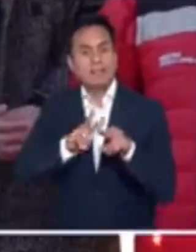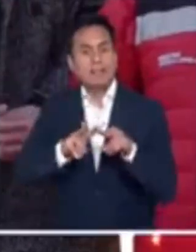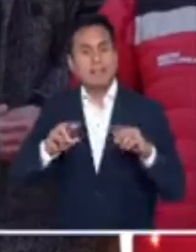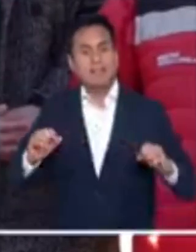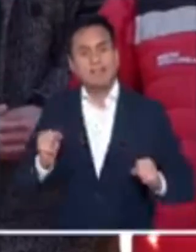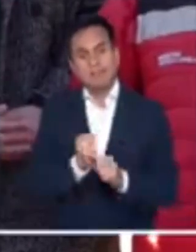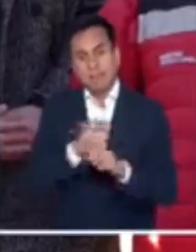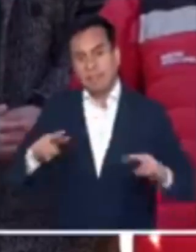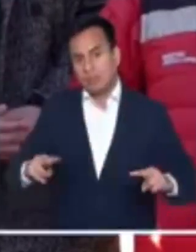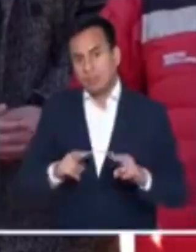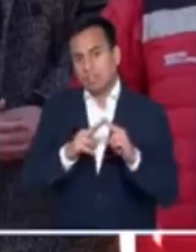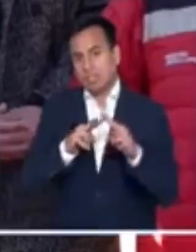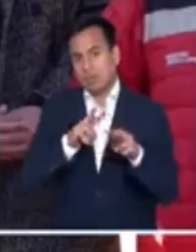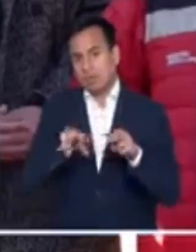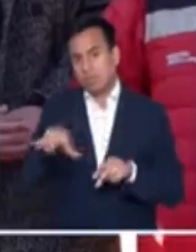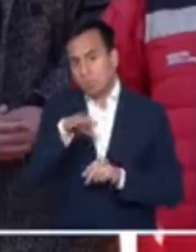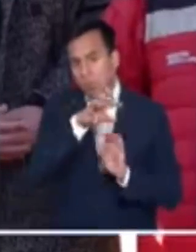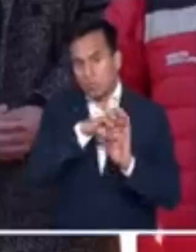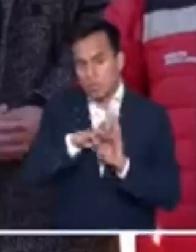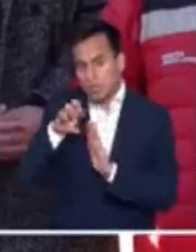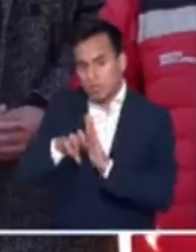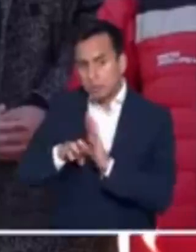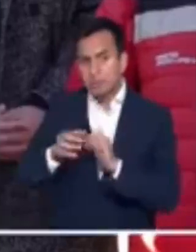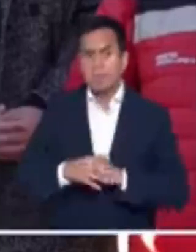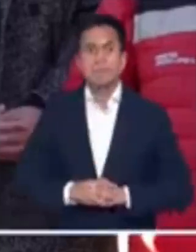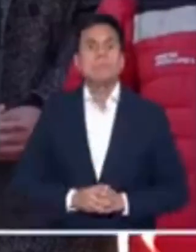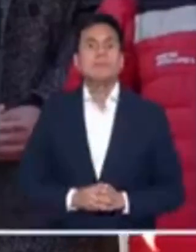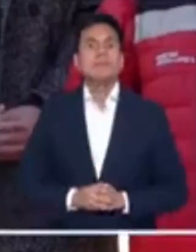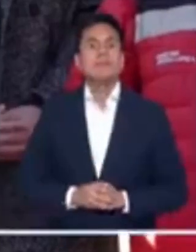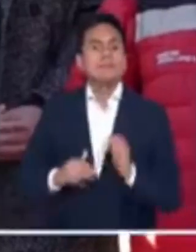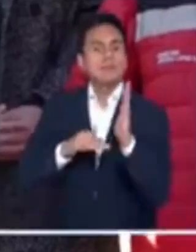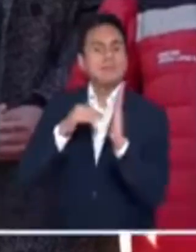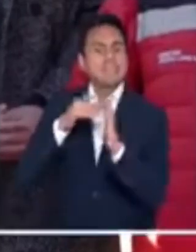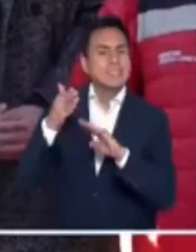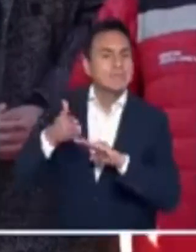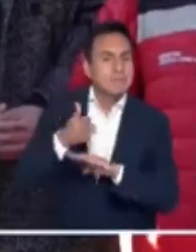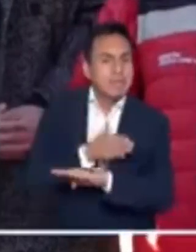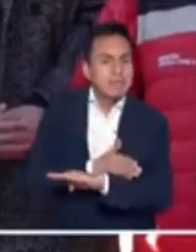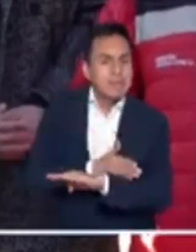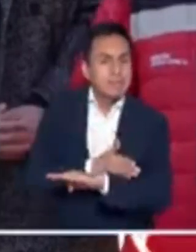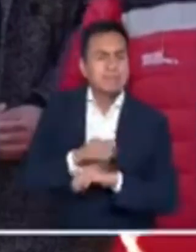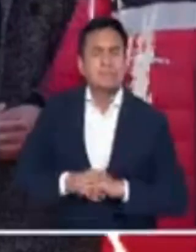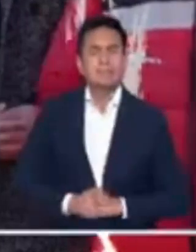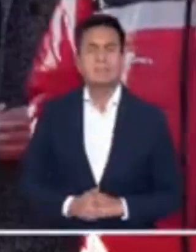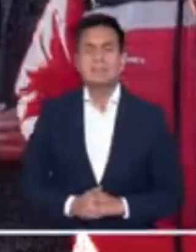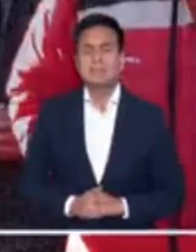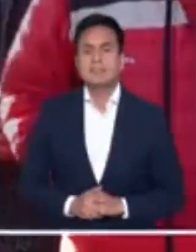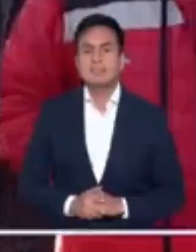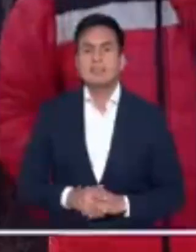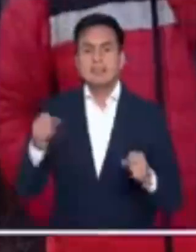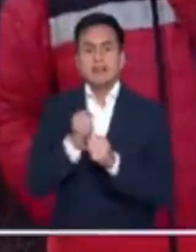faenas concretas de ejecución de este proyecto. Las fases previas han sido un